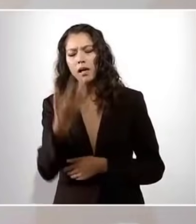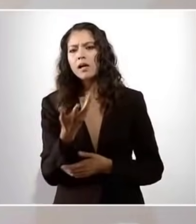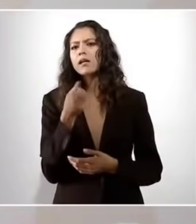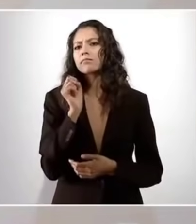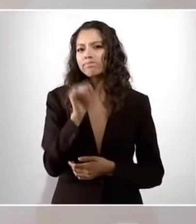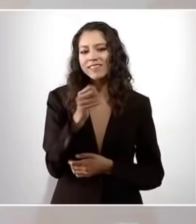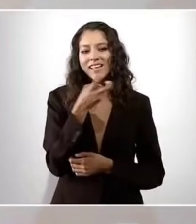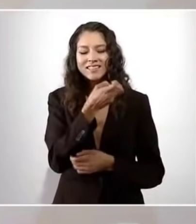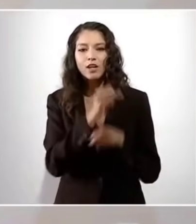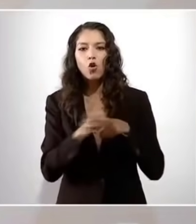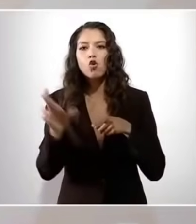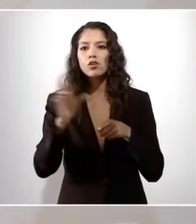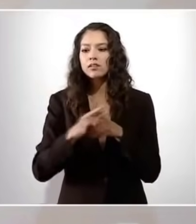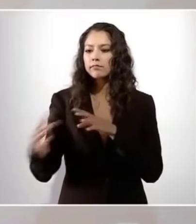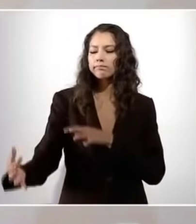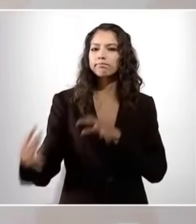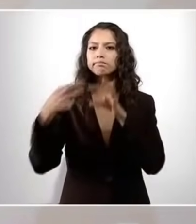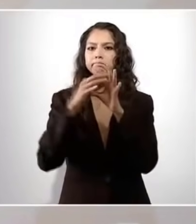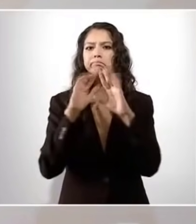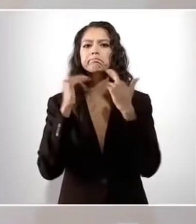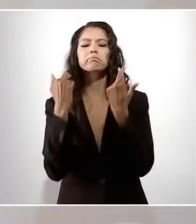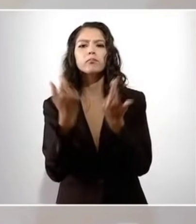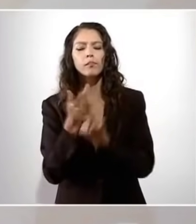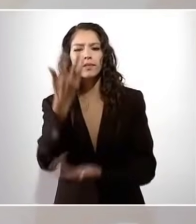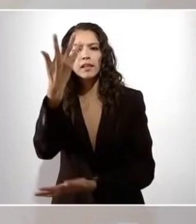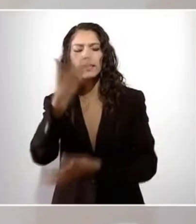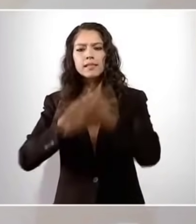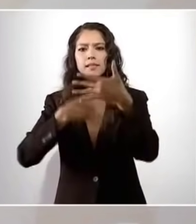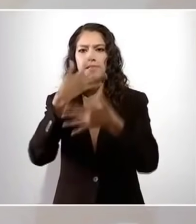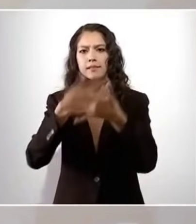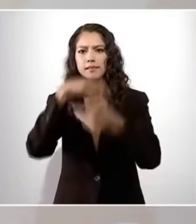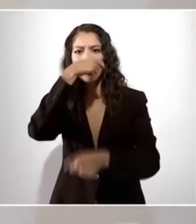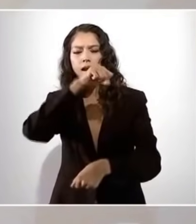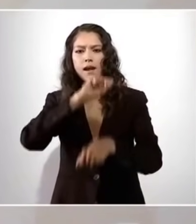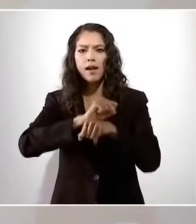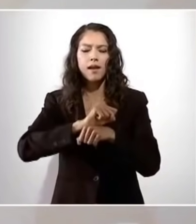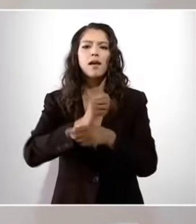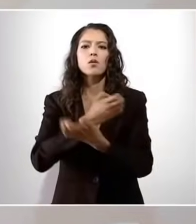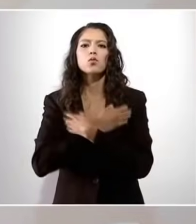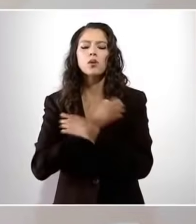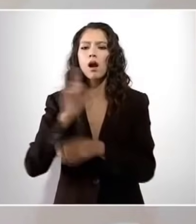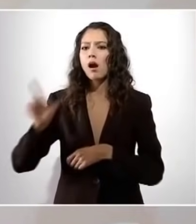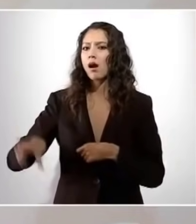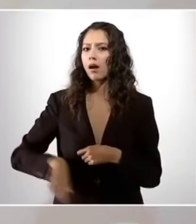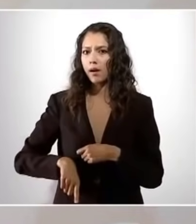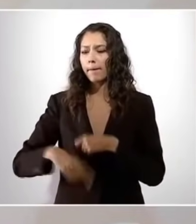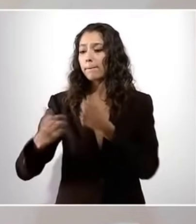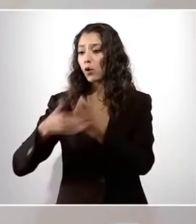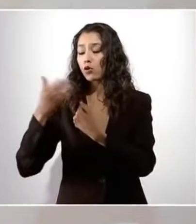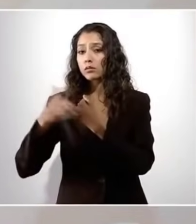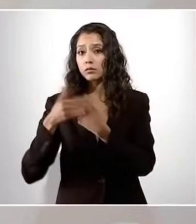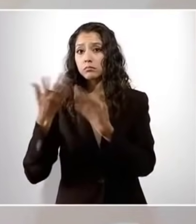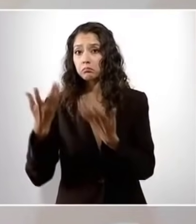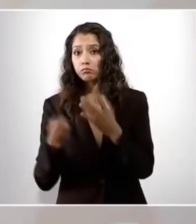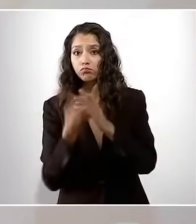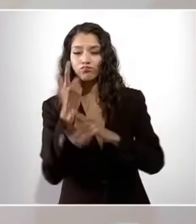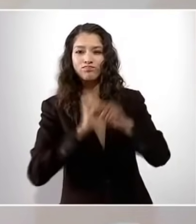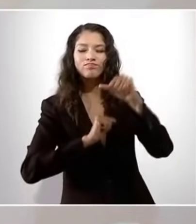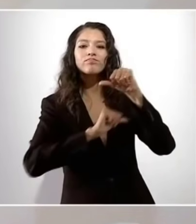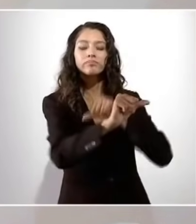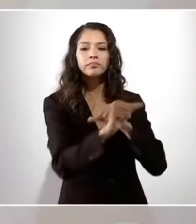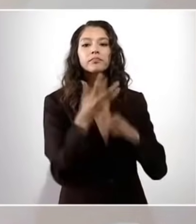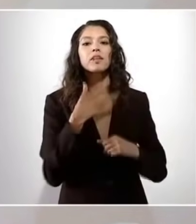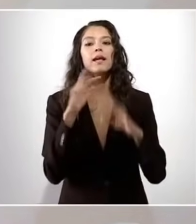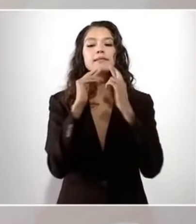ya esa coordinación, nos vamos a reunir con los 15 secretarios de educación de gobiernos entrantes, en donde va a haber una reunión